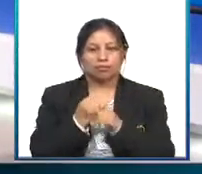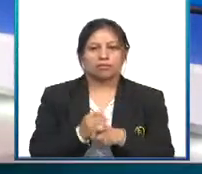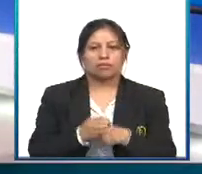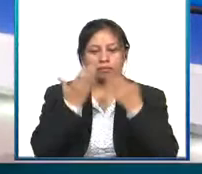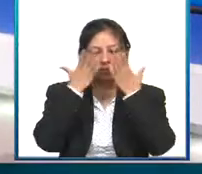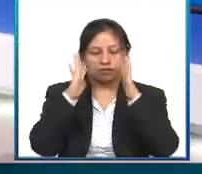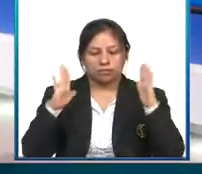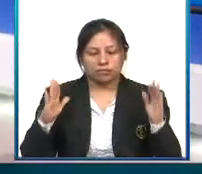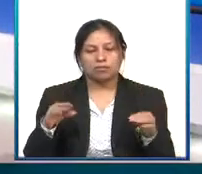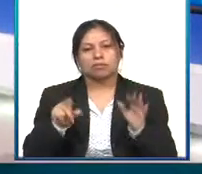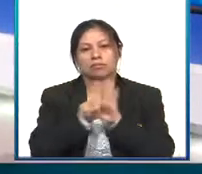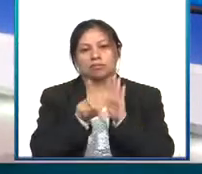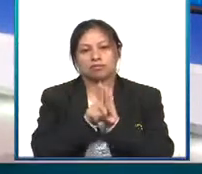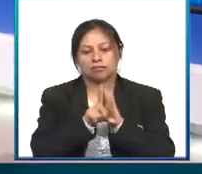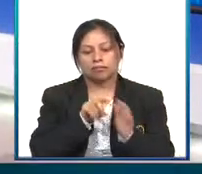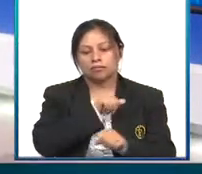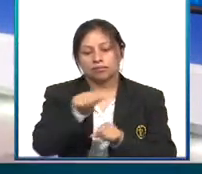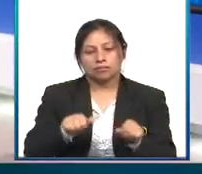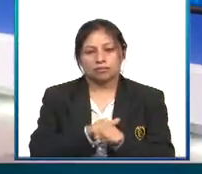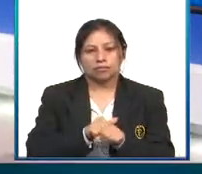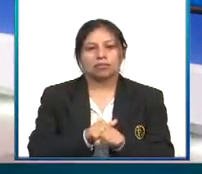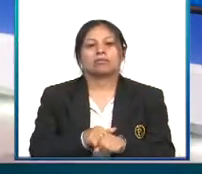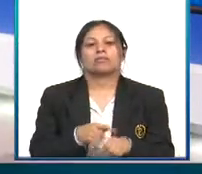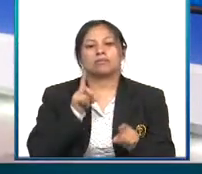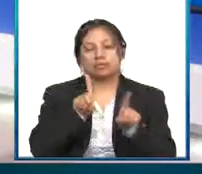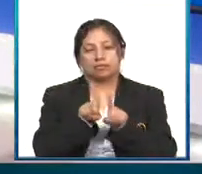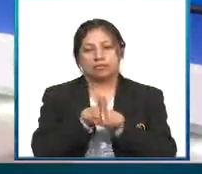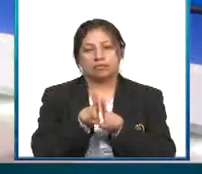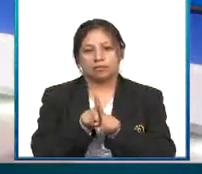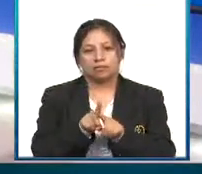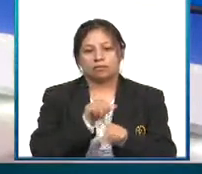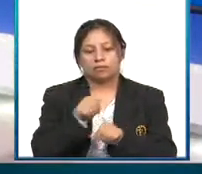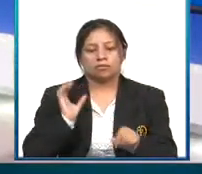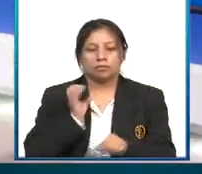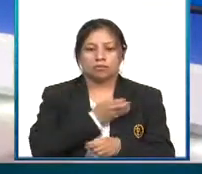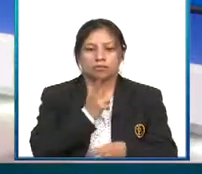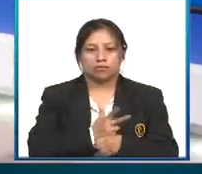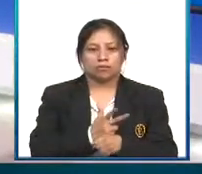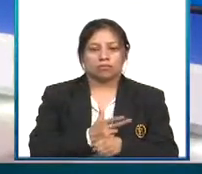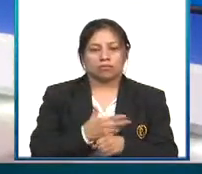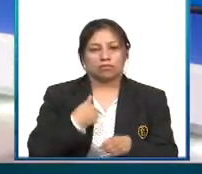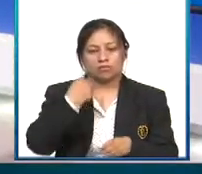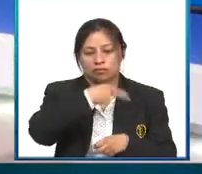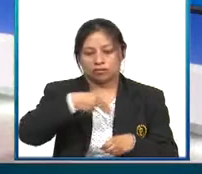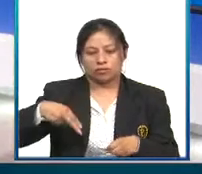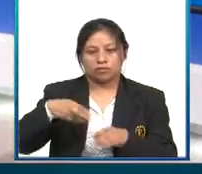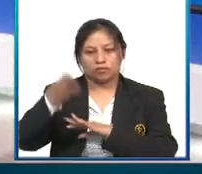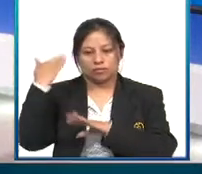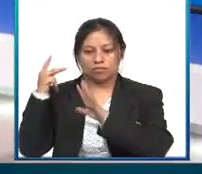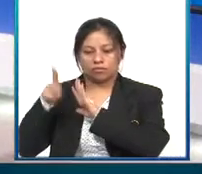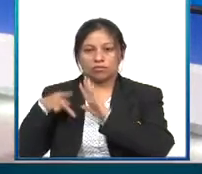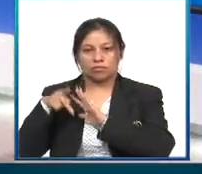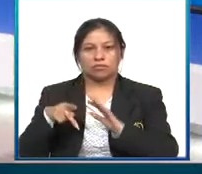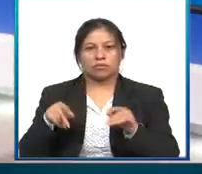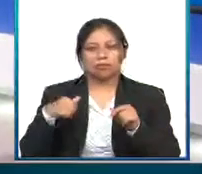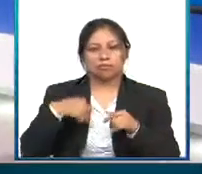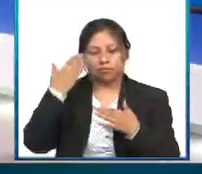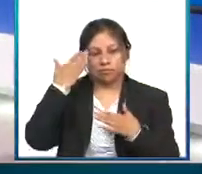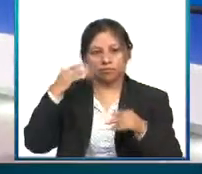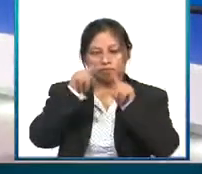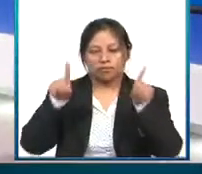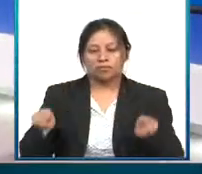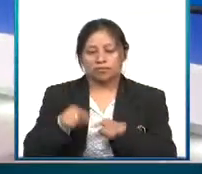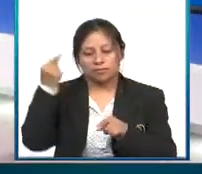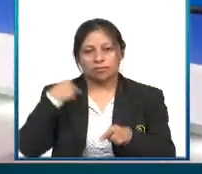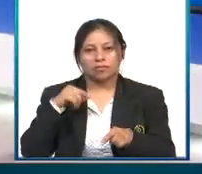sociales. Organismo Legislativo, Fanpage Oficial, Instagram y también en Twitter @Congreso Guate. En nombre de nuestros compañeros detrás de cámara, también en